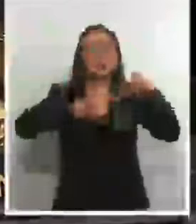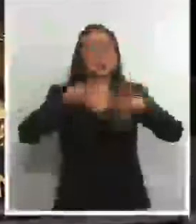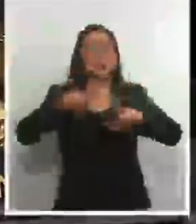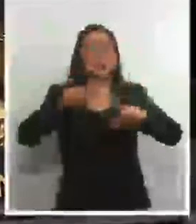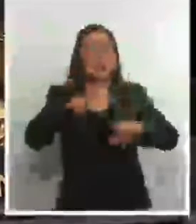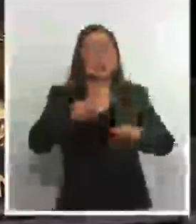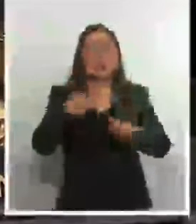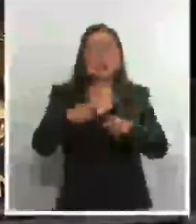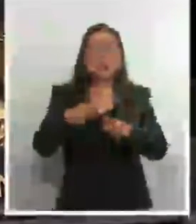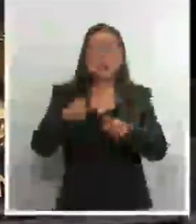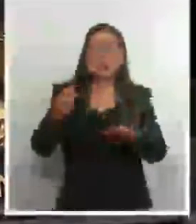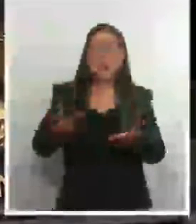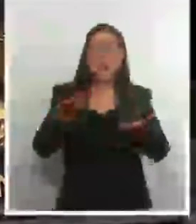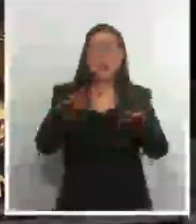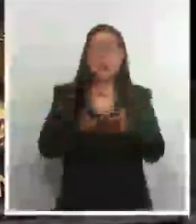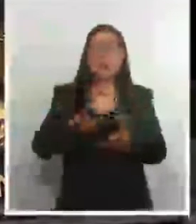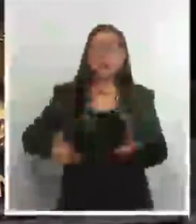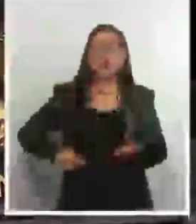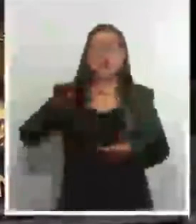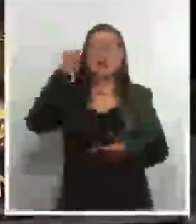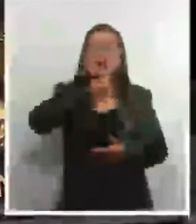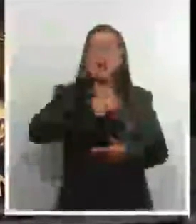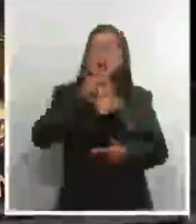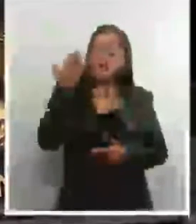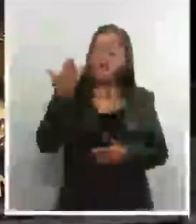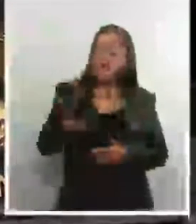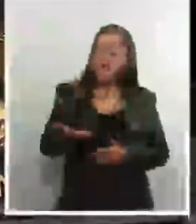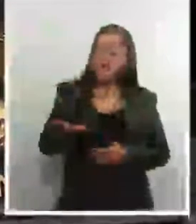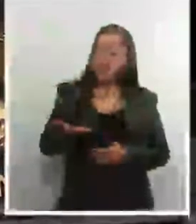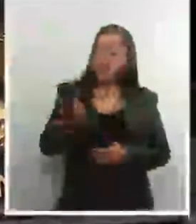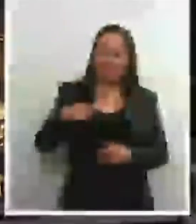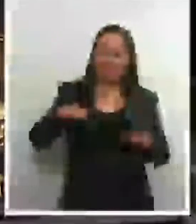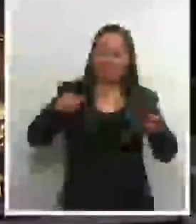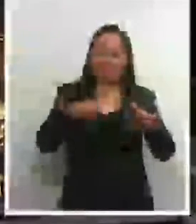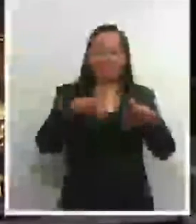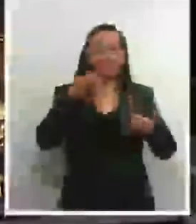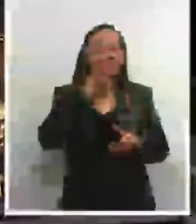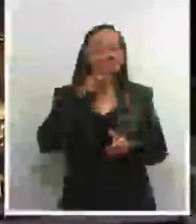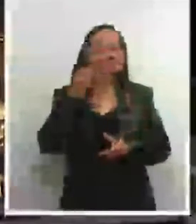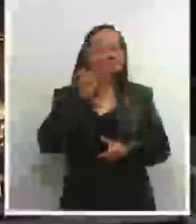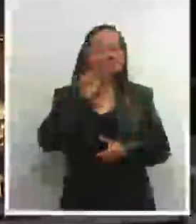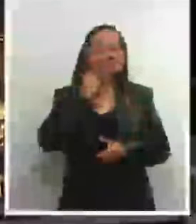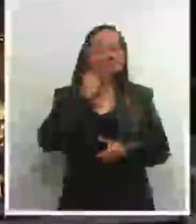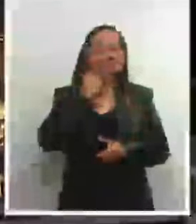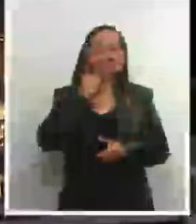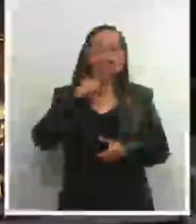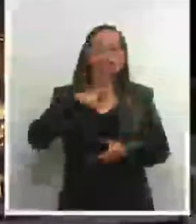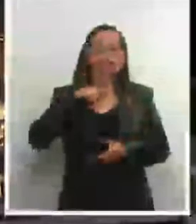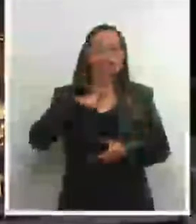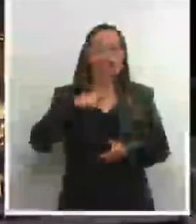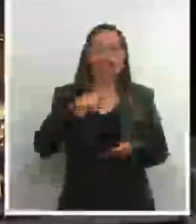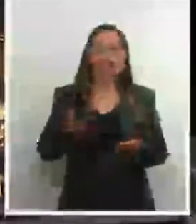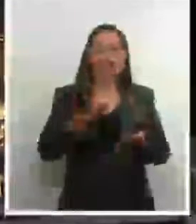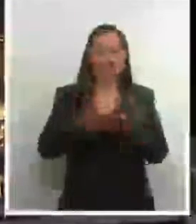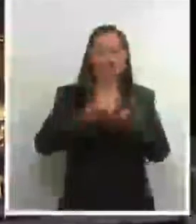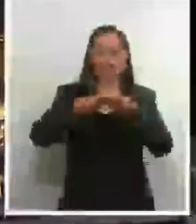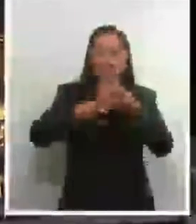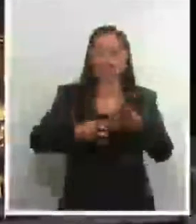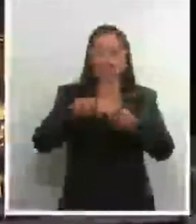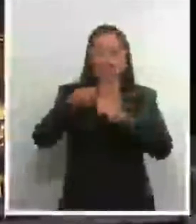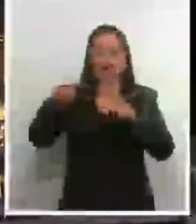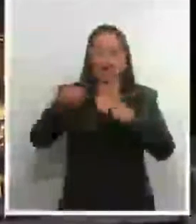sea propuesto por el jefe de gobierno al órgano legislativo. Propongo, primero voy por